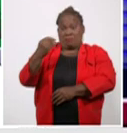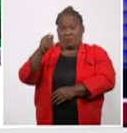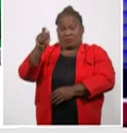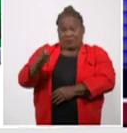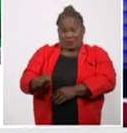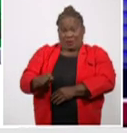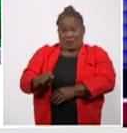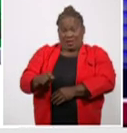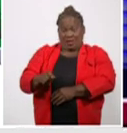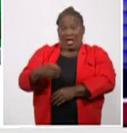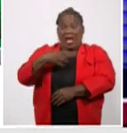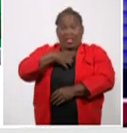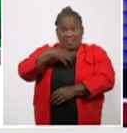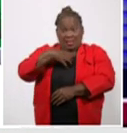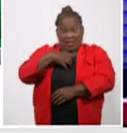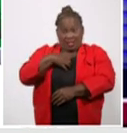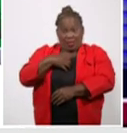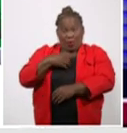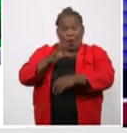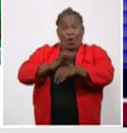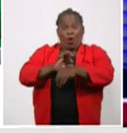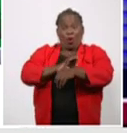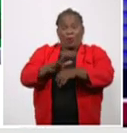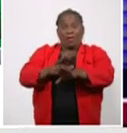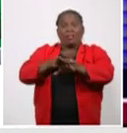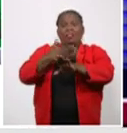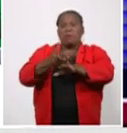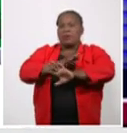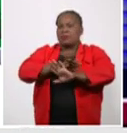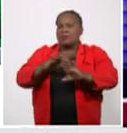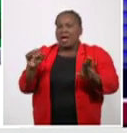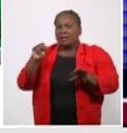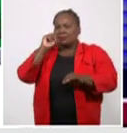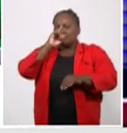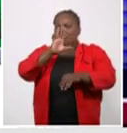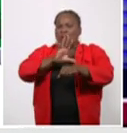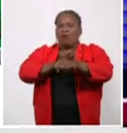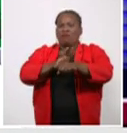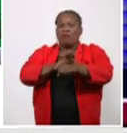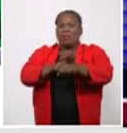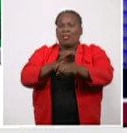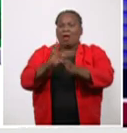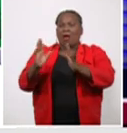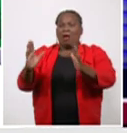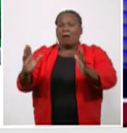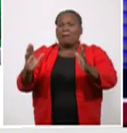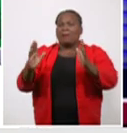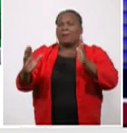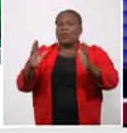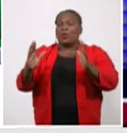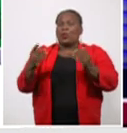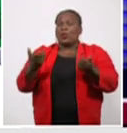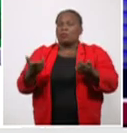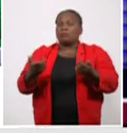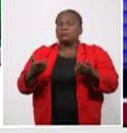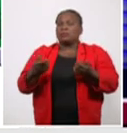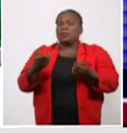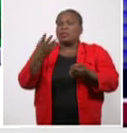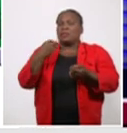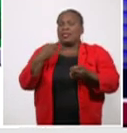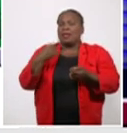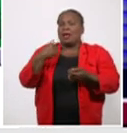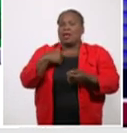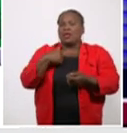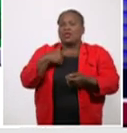enfermedad, incluso ya después de haber pasado un periodo grande, te digan, Durán, es que me he